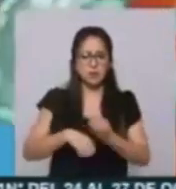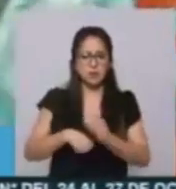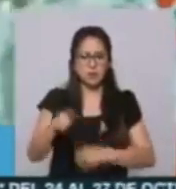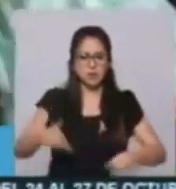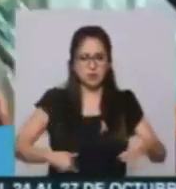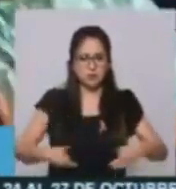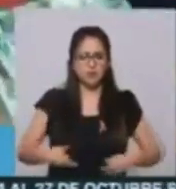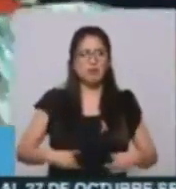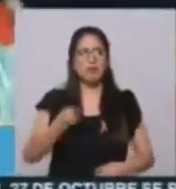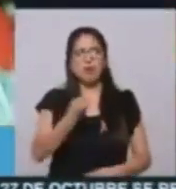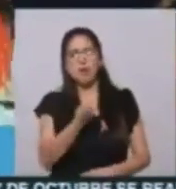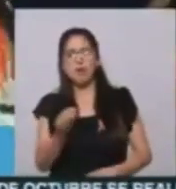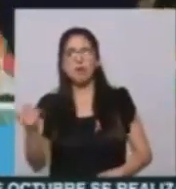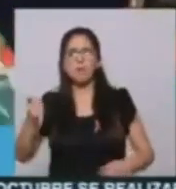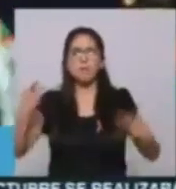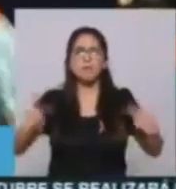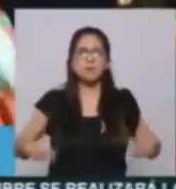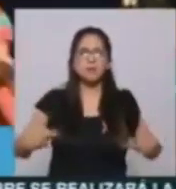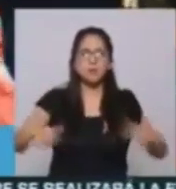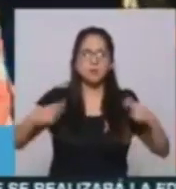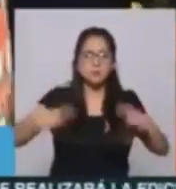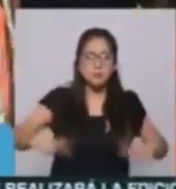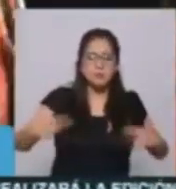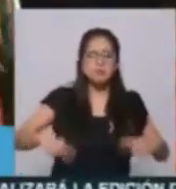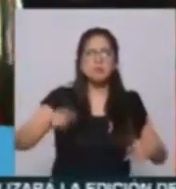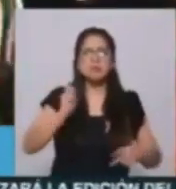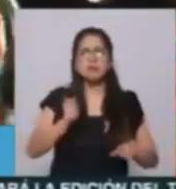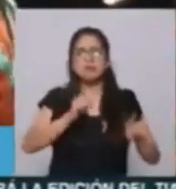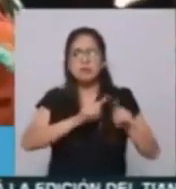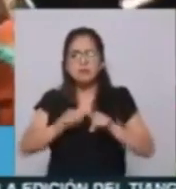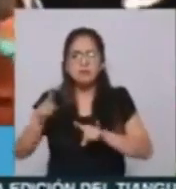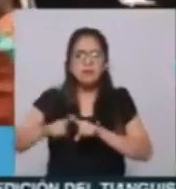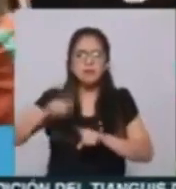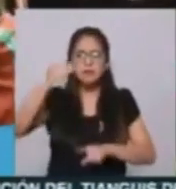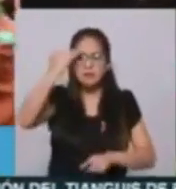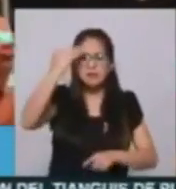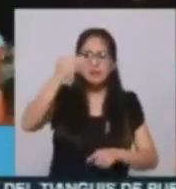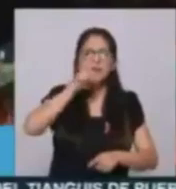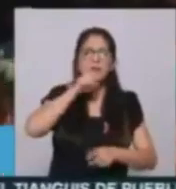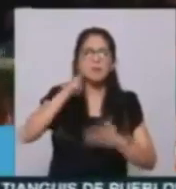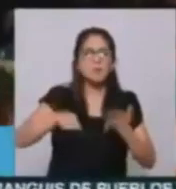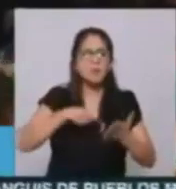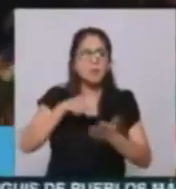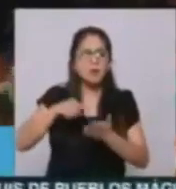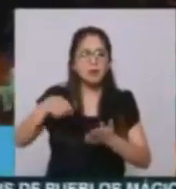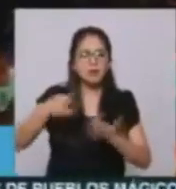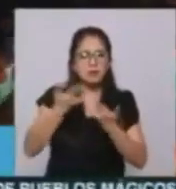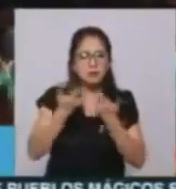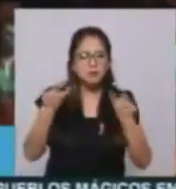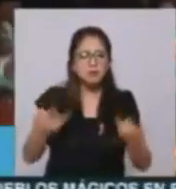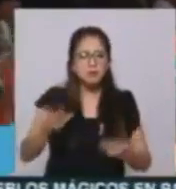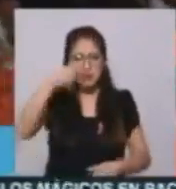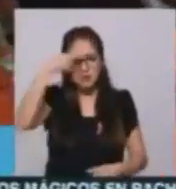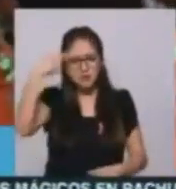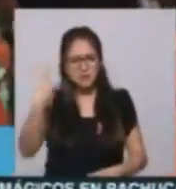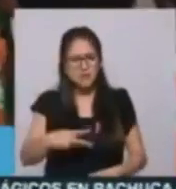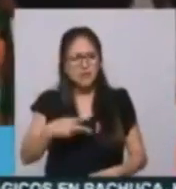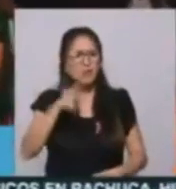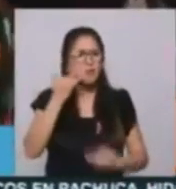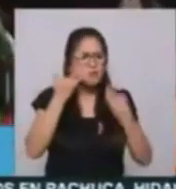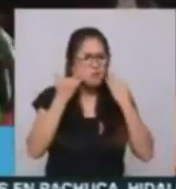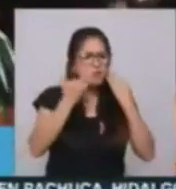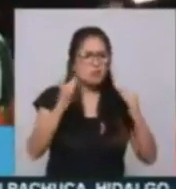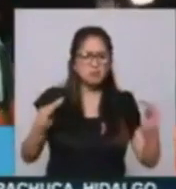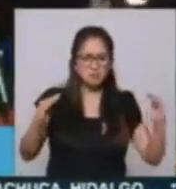unas personas vestidas pues de distintas épocas, de distintos lugares de la historia de México y vemos una pirámide.